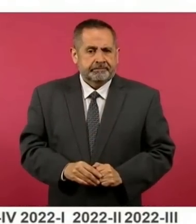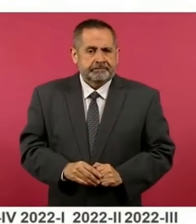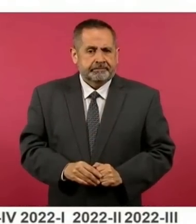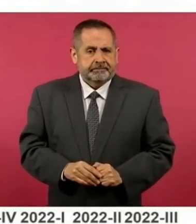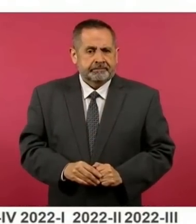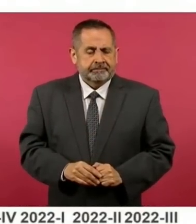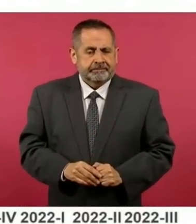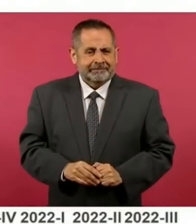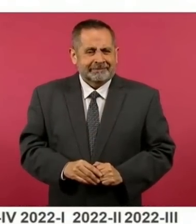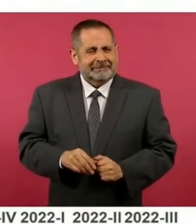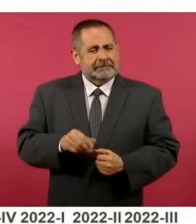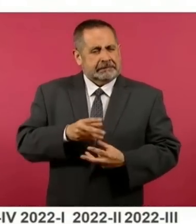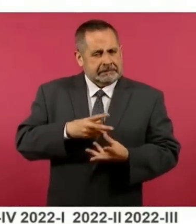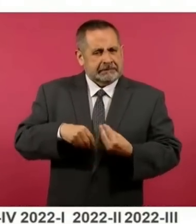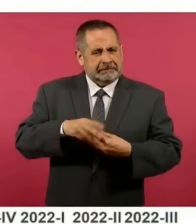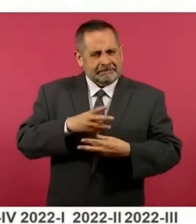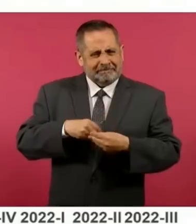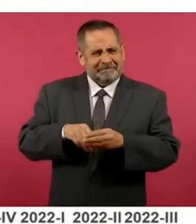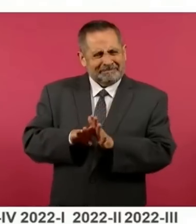nos levantamos